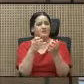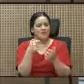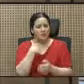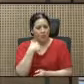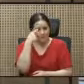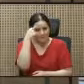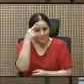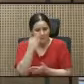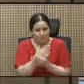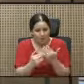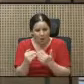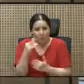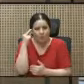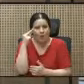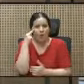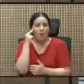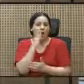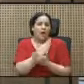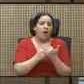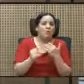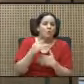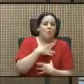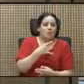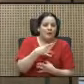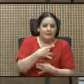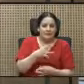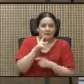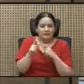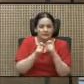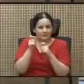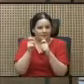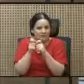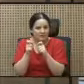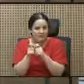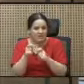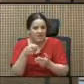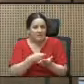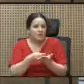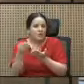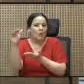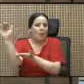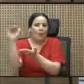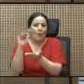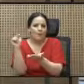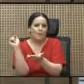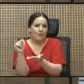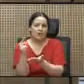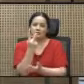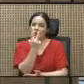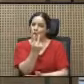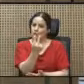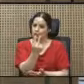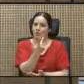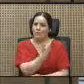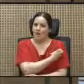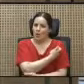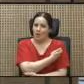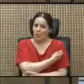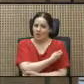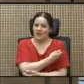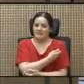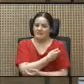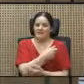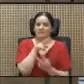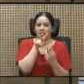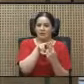por alguna razón y algunos intereses específicos se están comprando únicamente esas 2 vacunas.